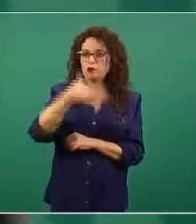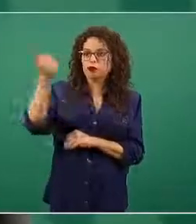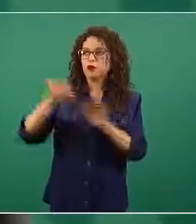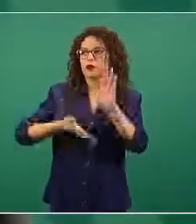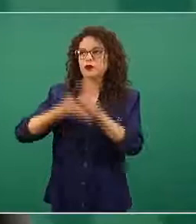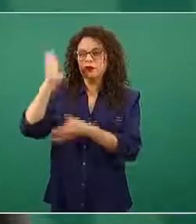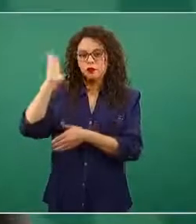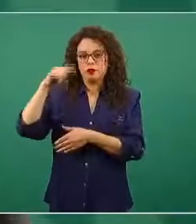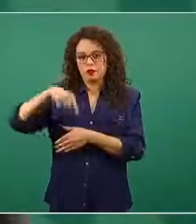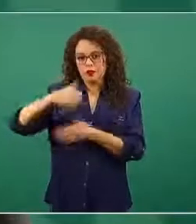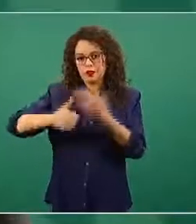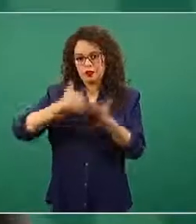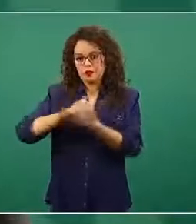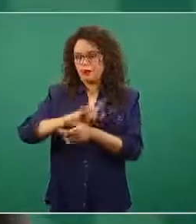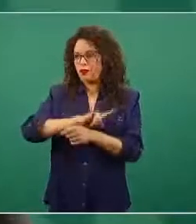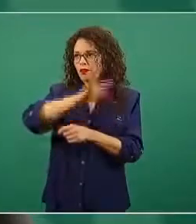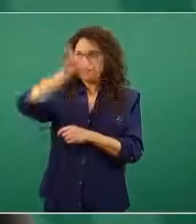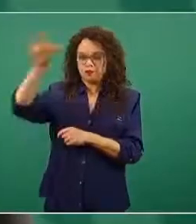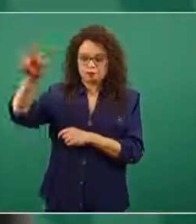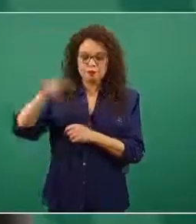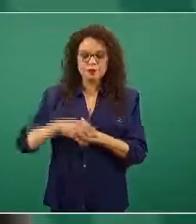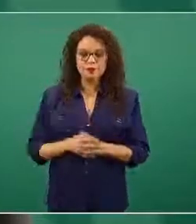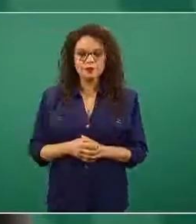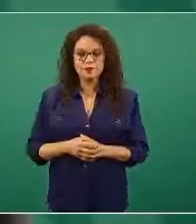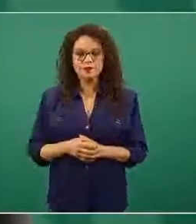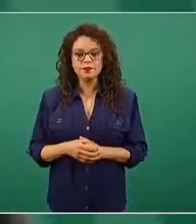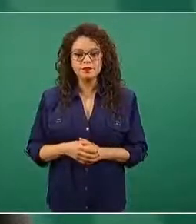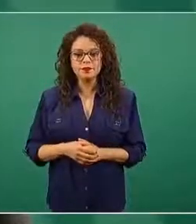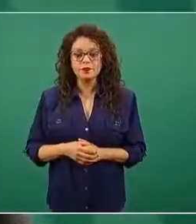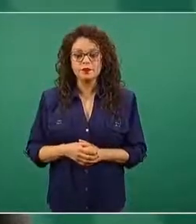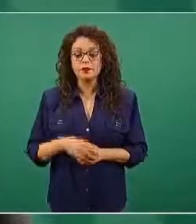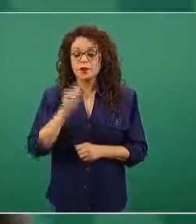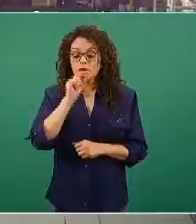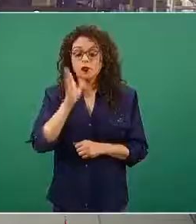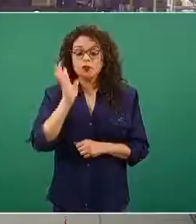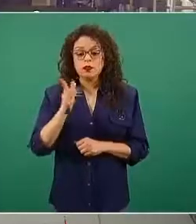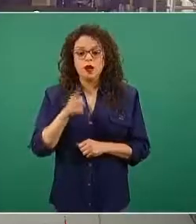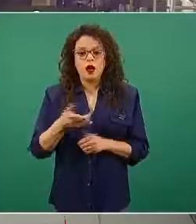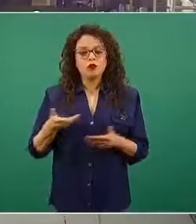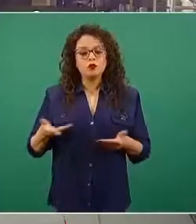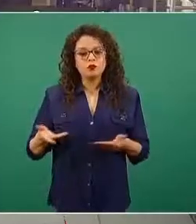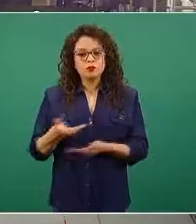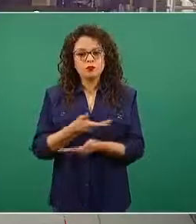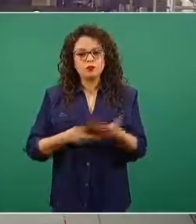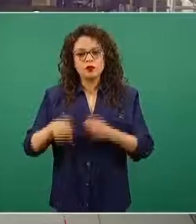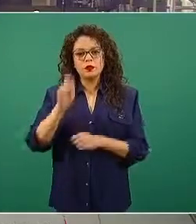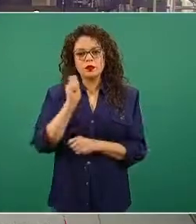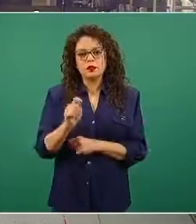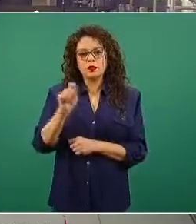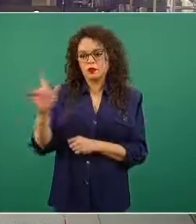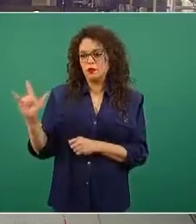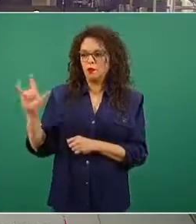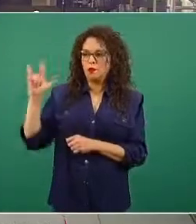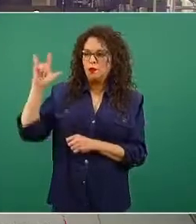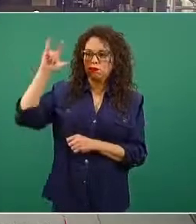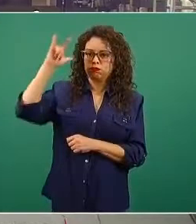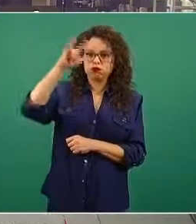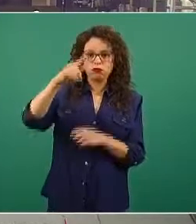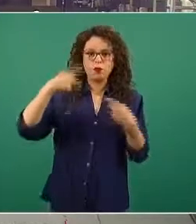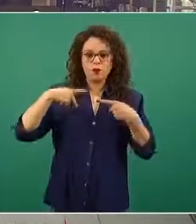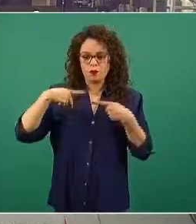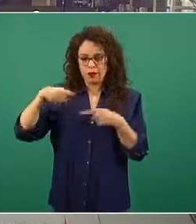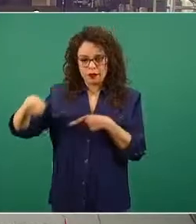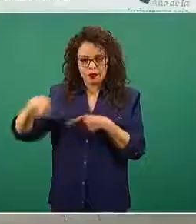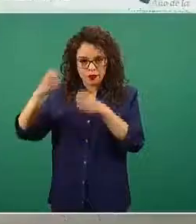Ciudad de México. Se ha compartido también así los vuelos y ya tanto la Ciudad de México como